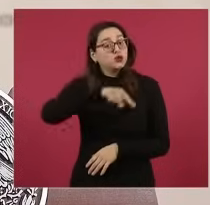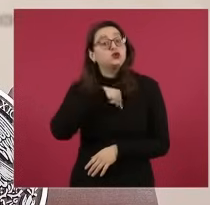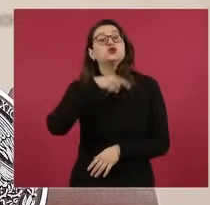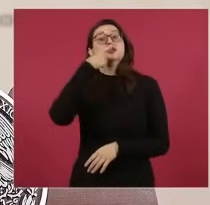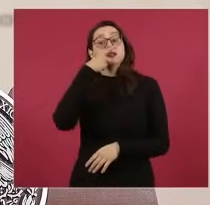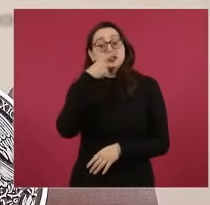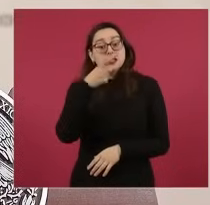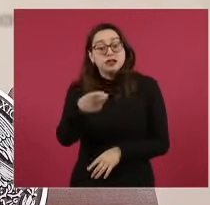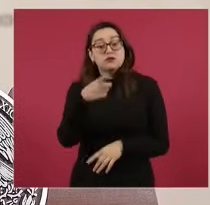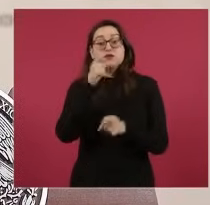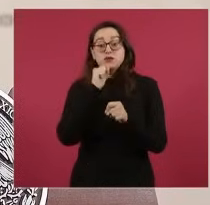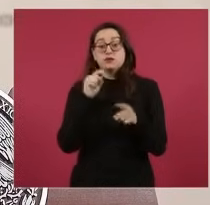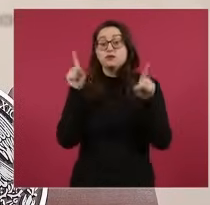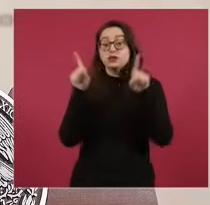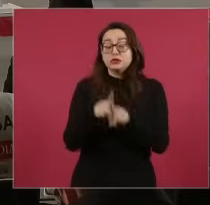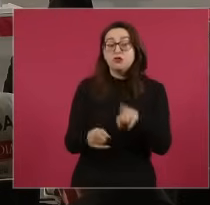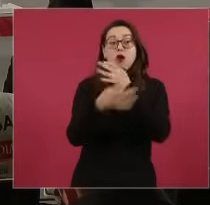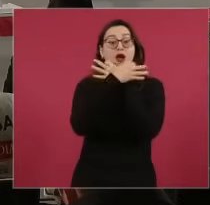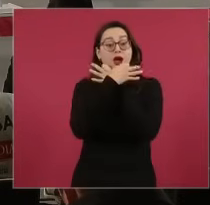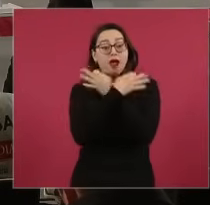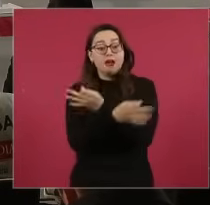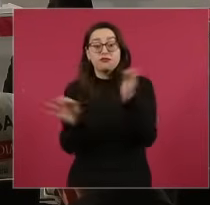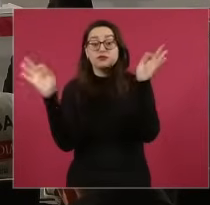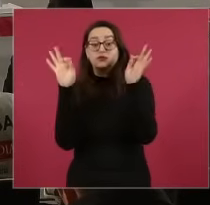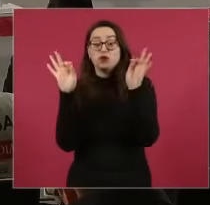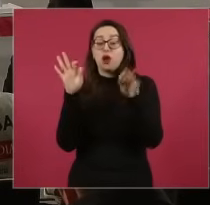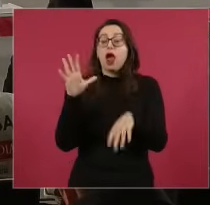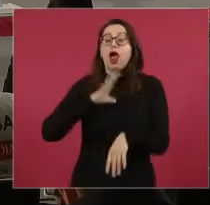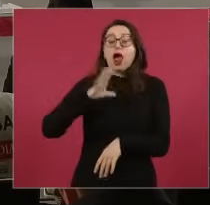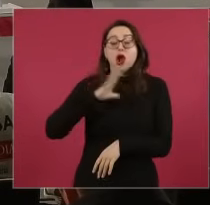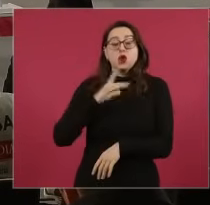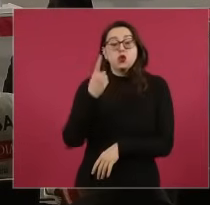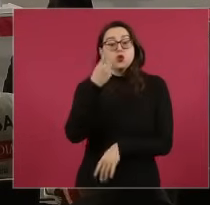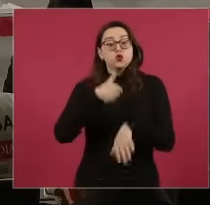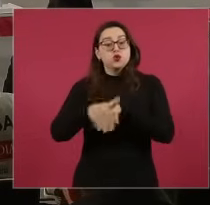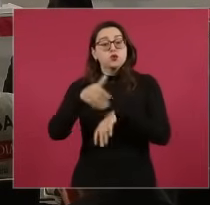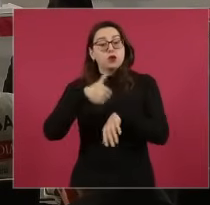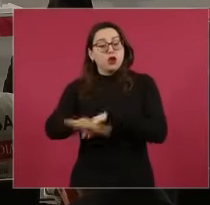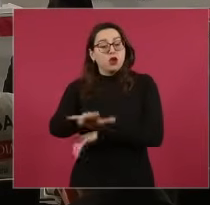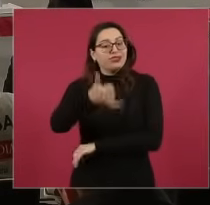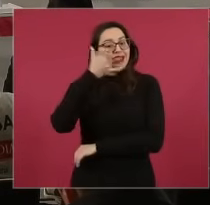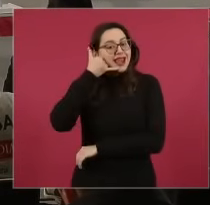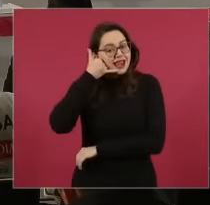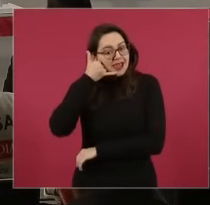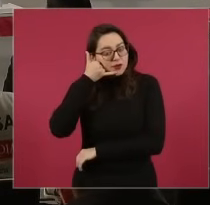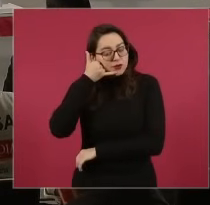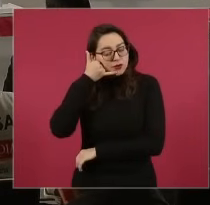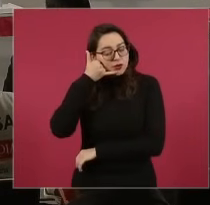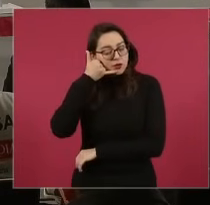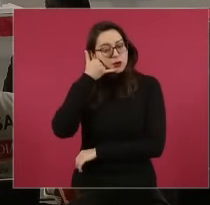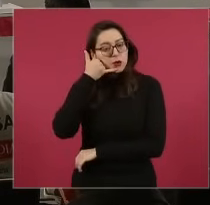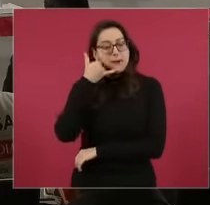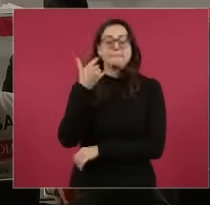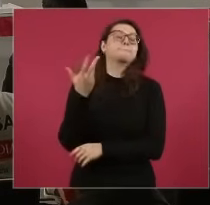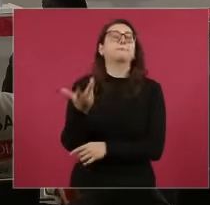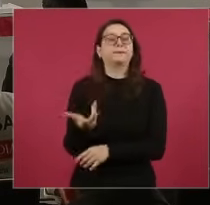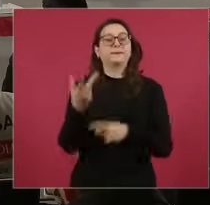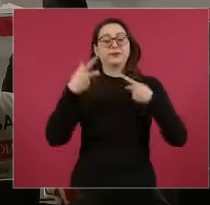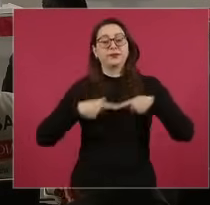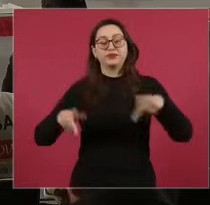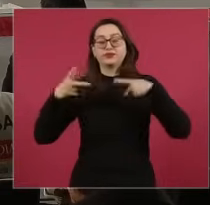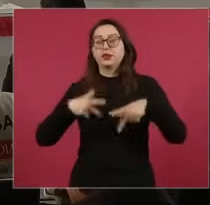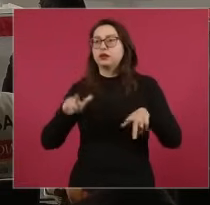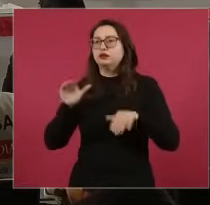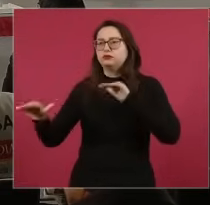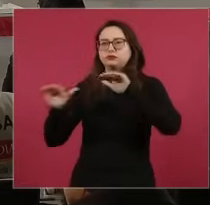un teléfono el día que informamos aquí para que nos ayudaran